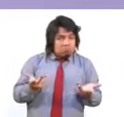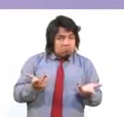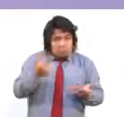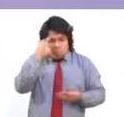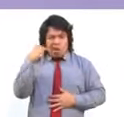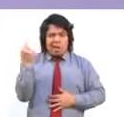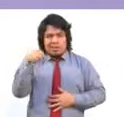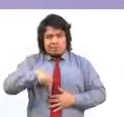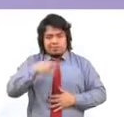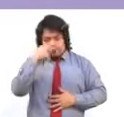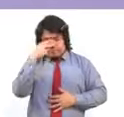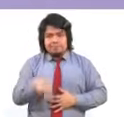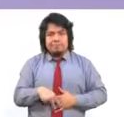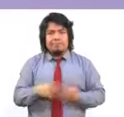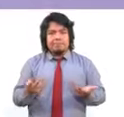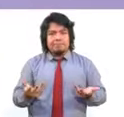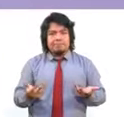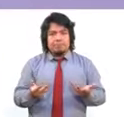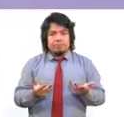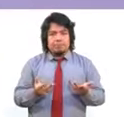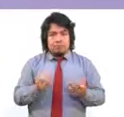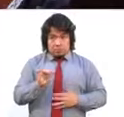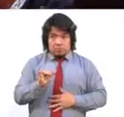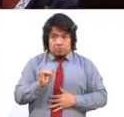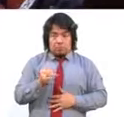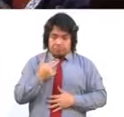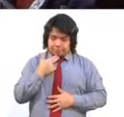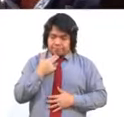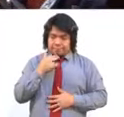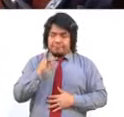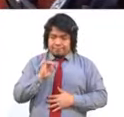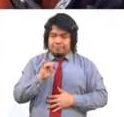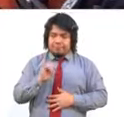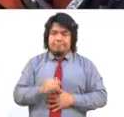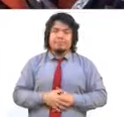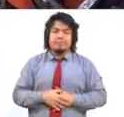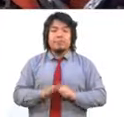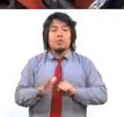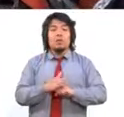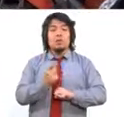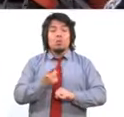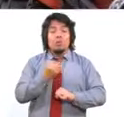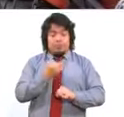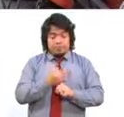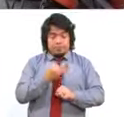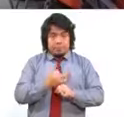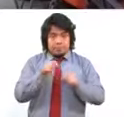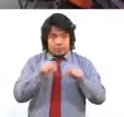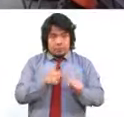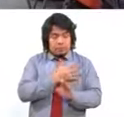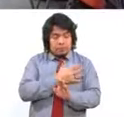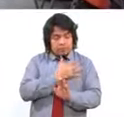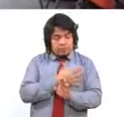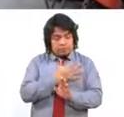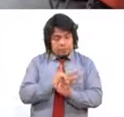de México? Pues sí ha servido, porque hoy tenemos, casi 3 años